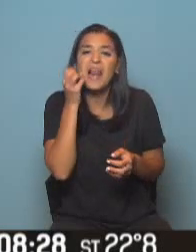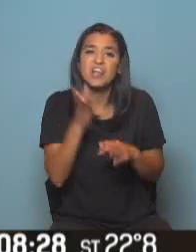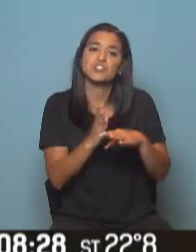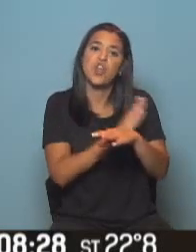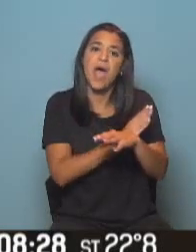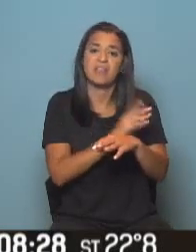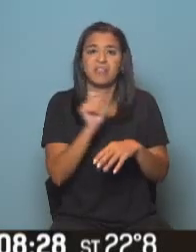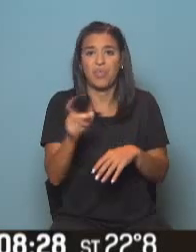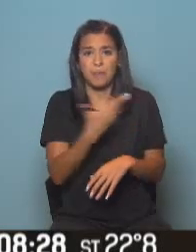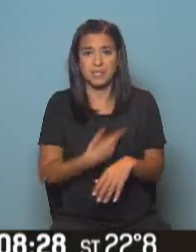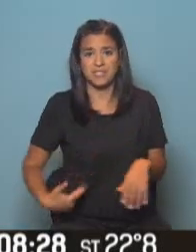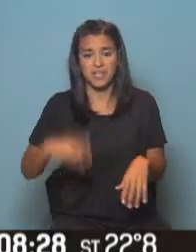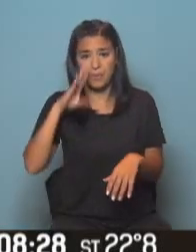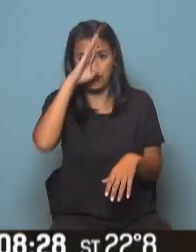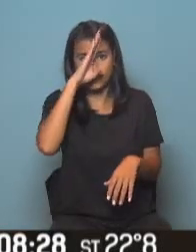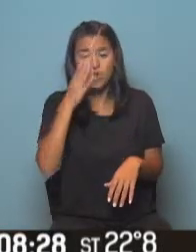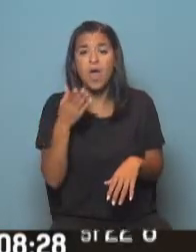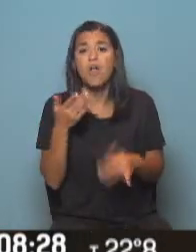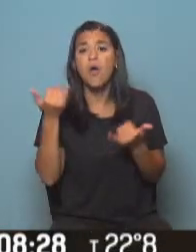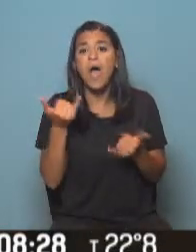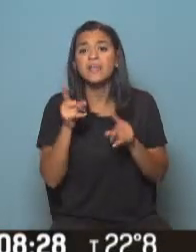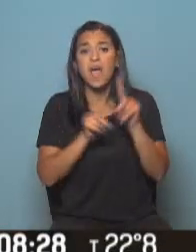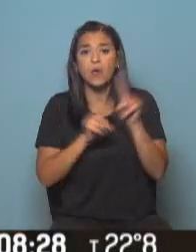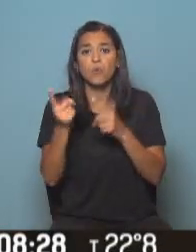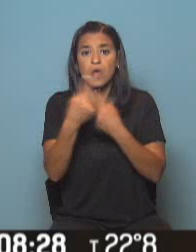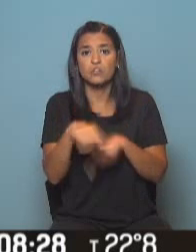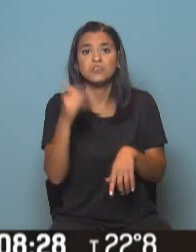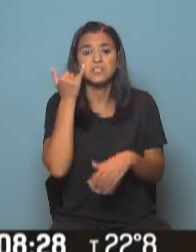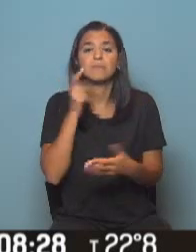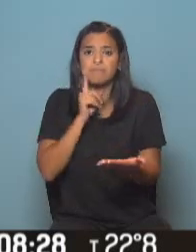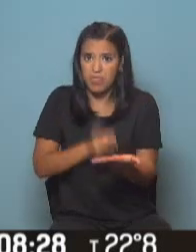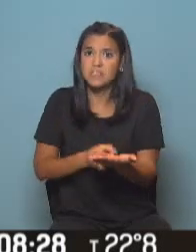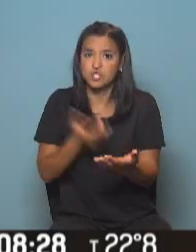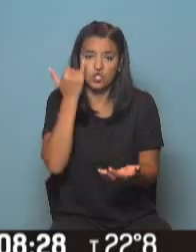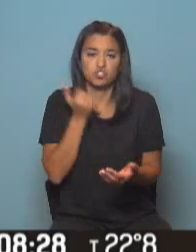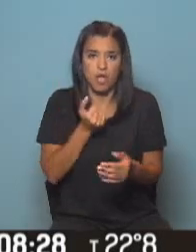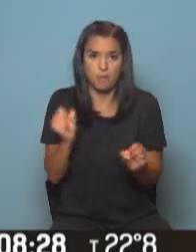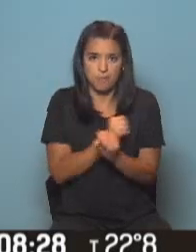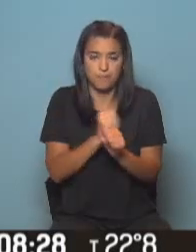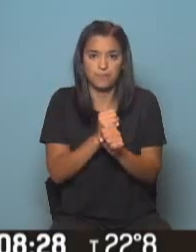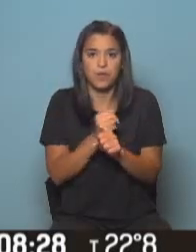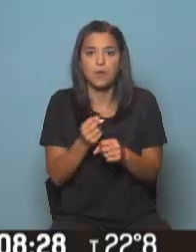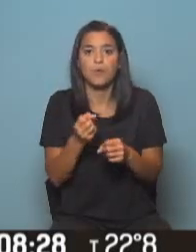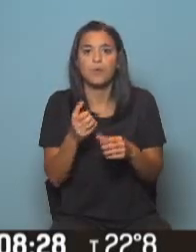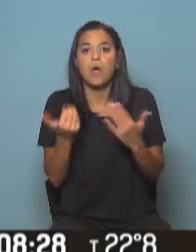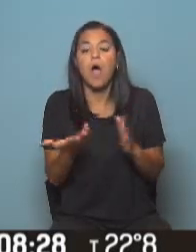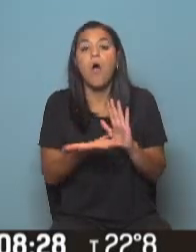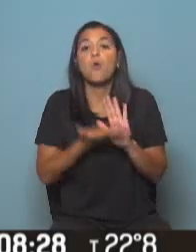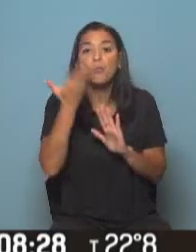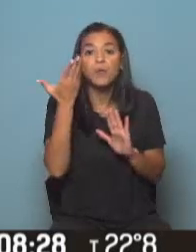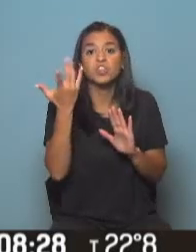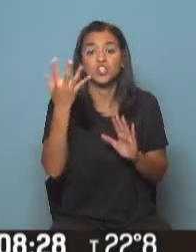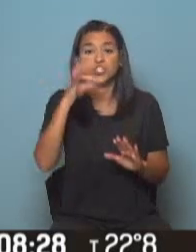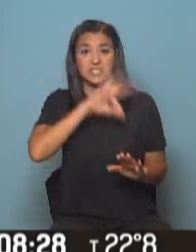de bolsonaro pero también hay algunas medidas concretas que ya se están tomando claro como por ejemplo este aumento que dio en el